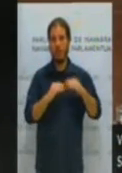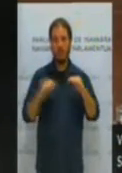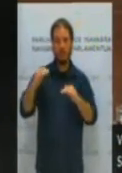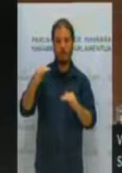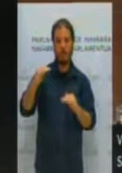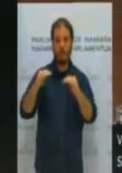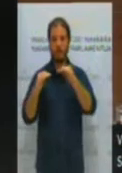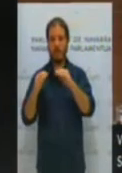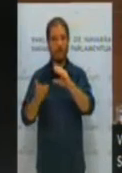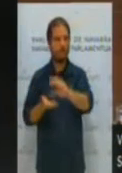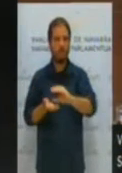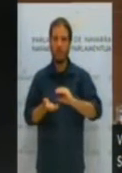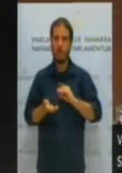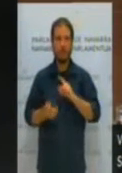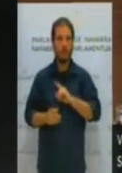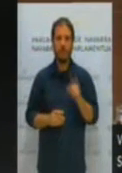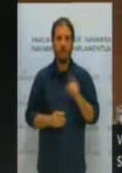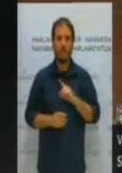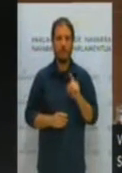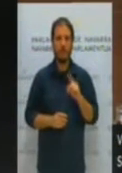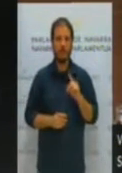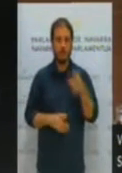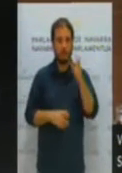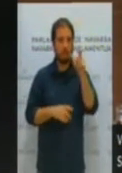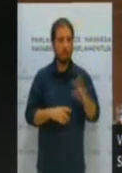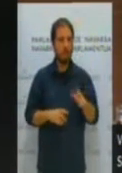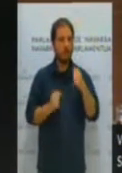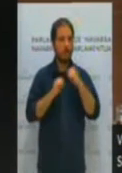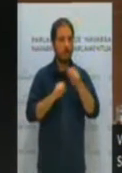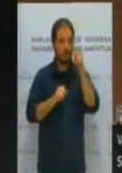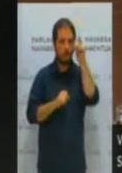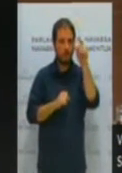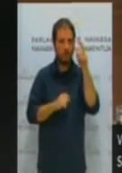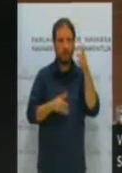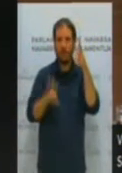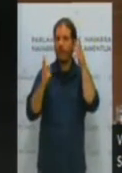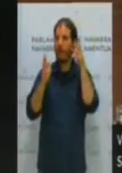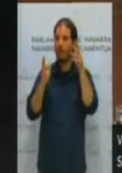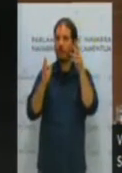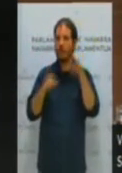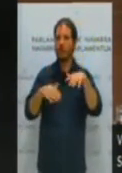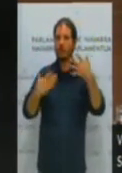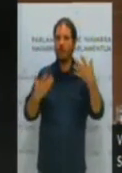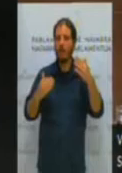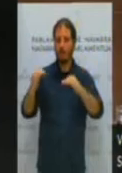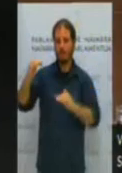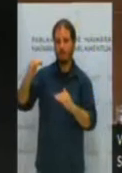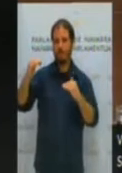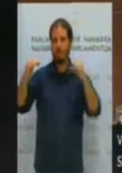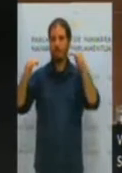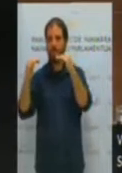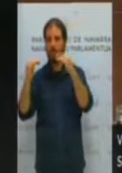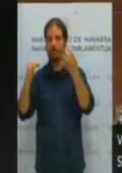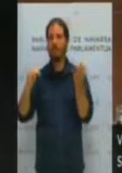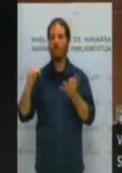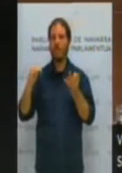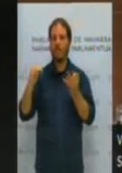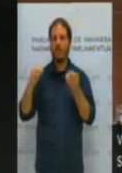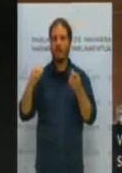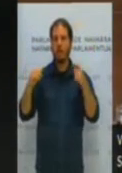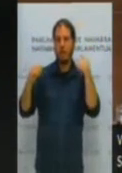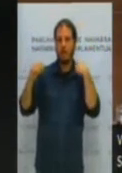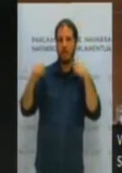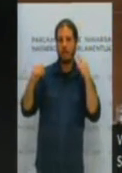¿Qué recomendó el Defensor del Pueblo? Que se equiparase. ¿Qué hizo el departamento?